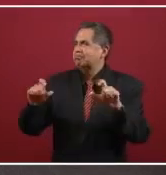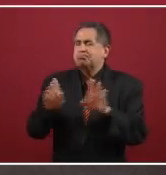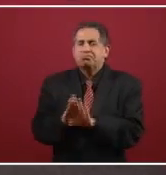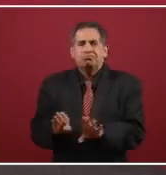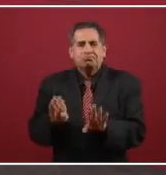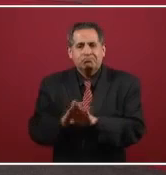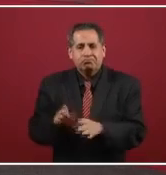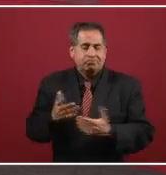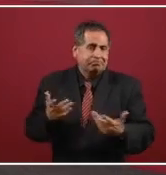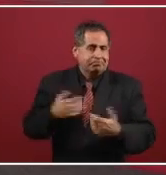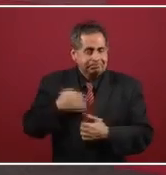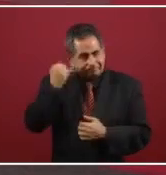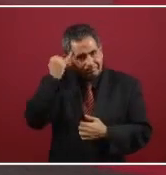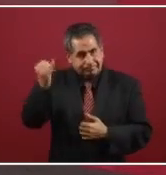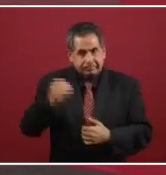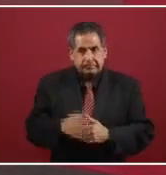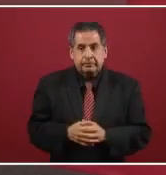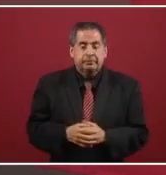Me está